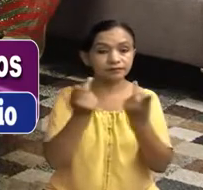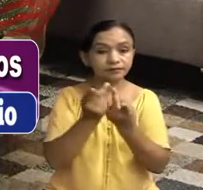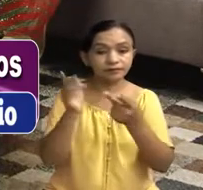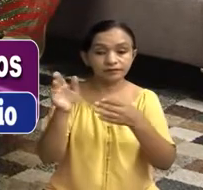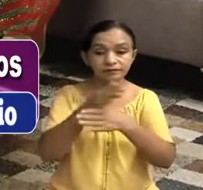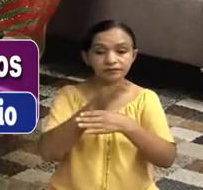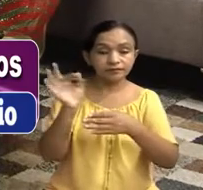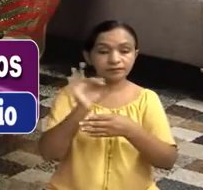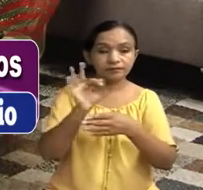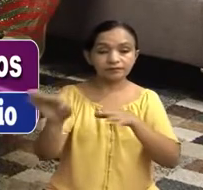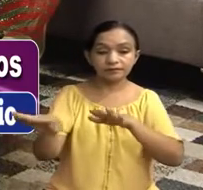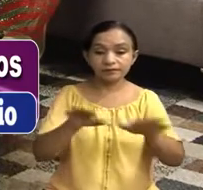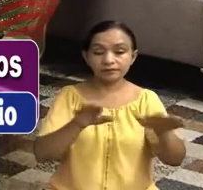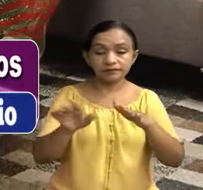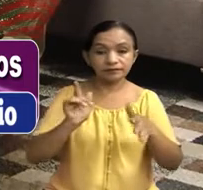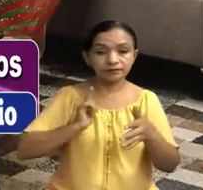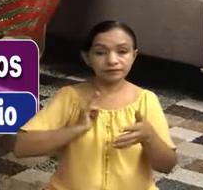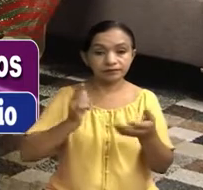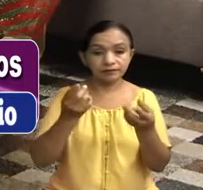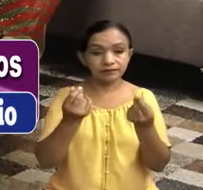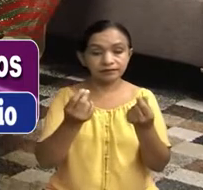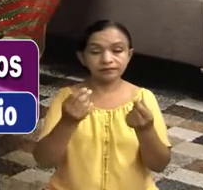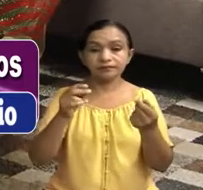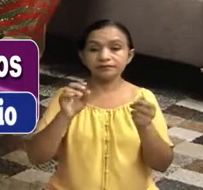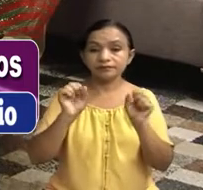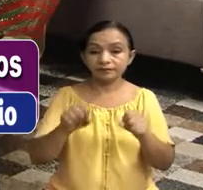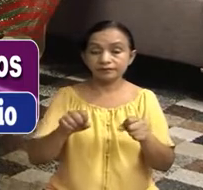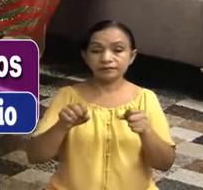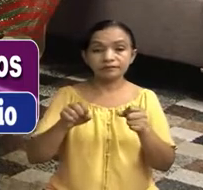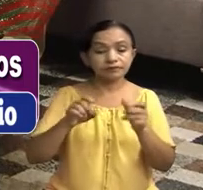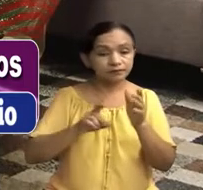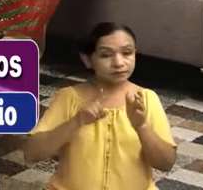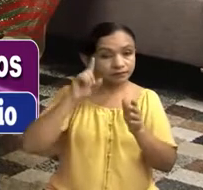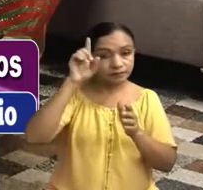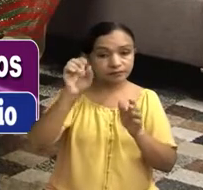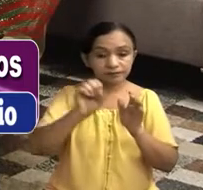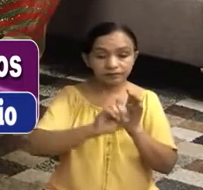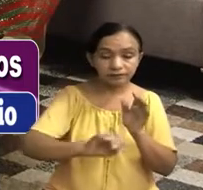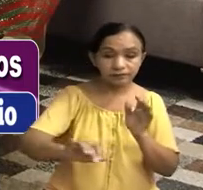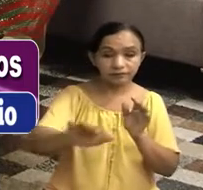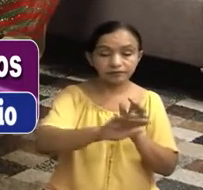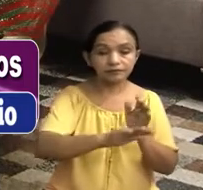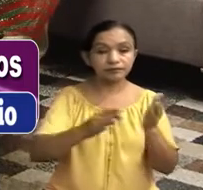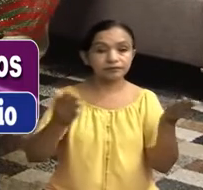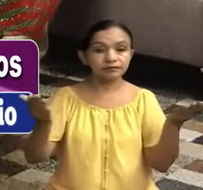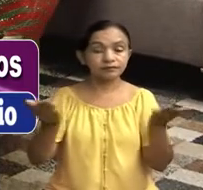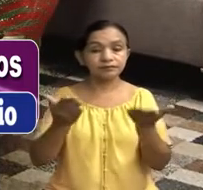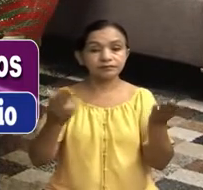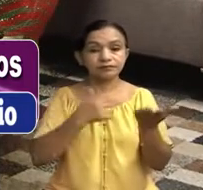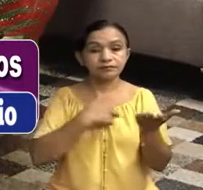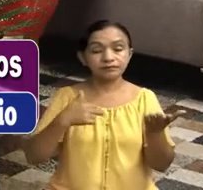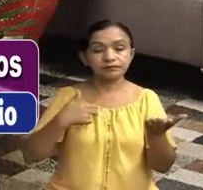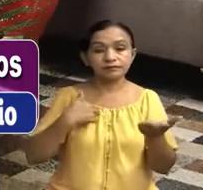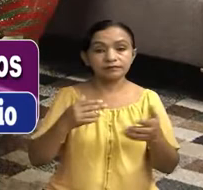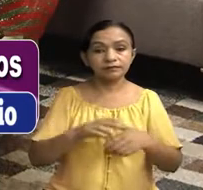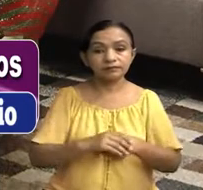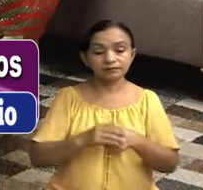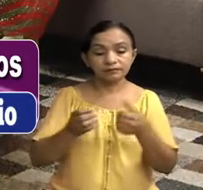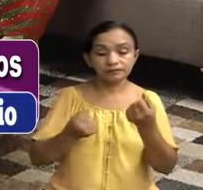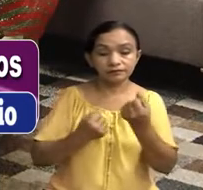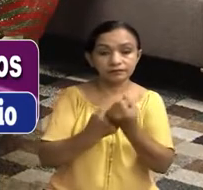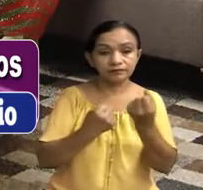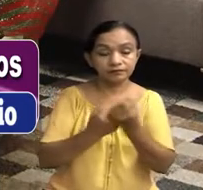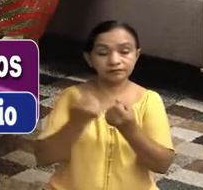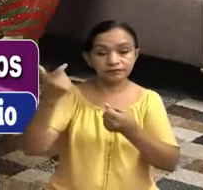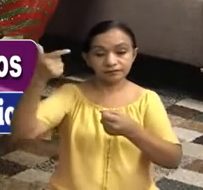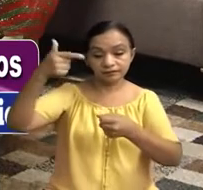no pudieran tener esos beneficios. Y a partir de ahí se han desarrollado programas sociales. A nosotros nos pasó eso. No solo es, digamos, la cooperación del